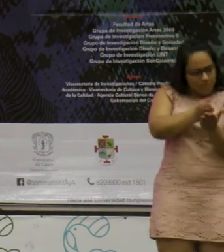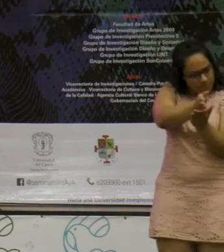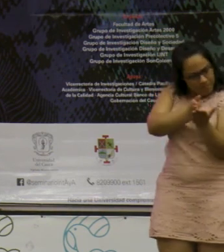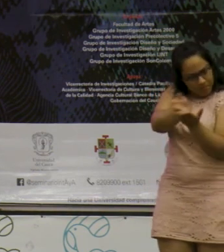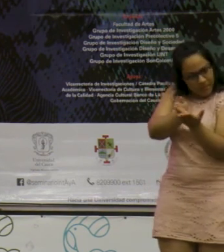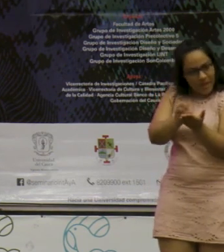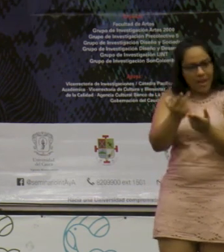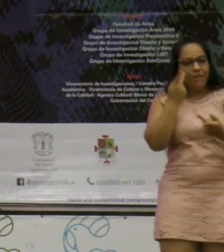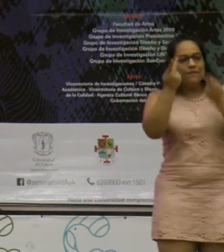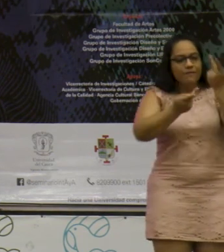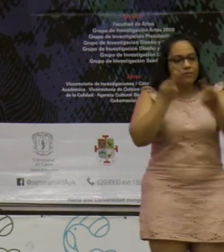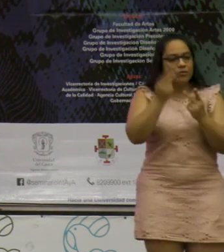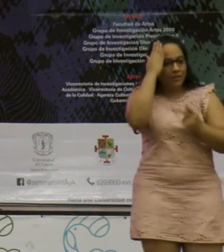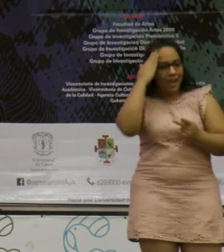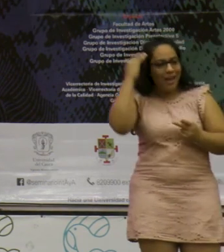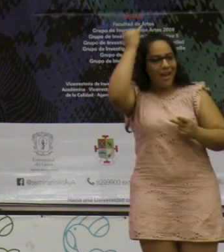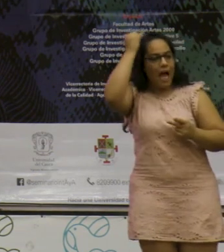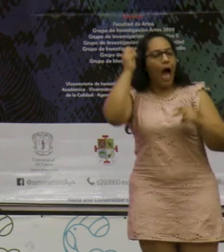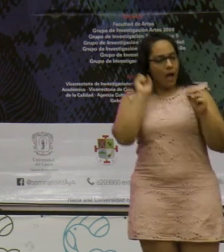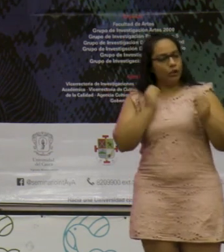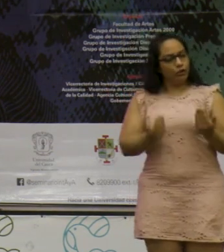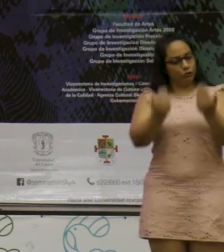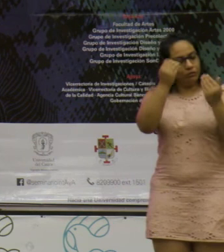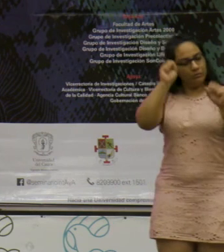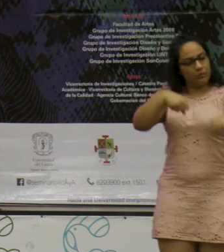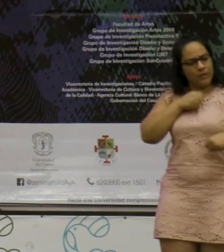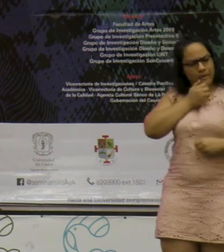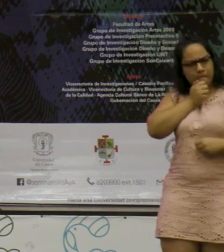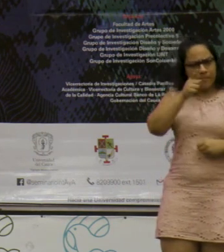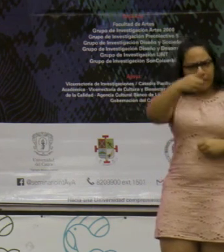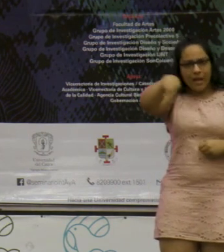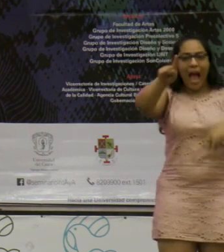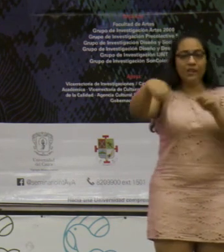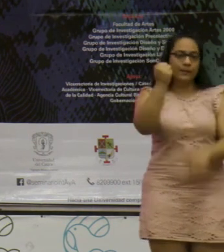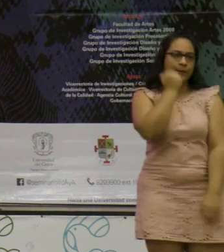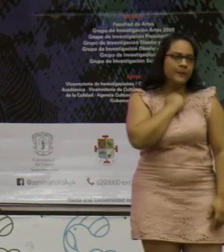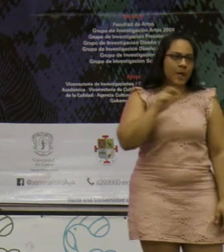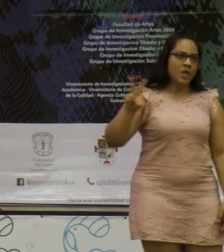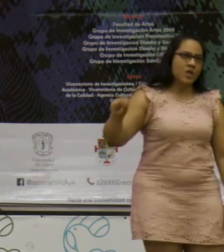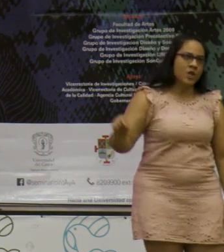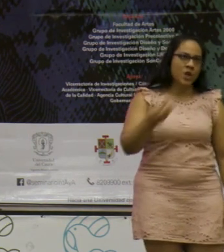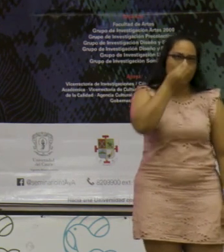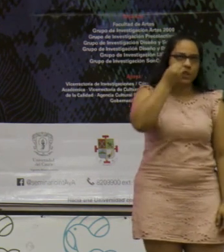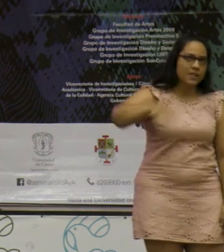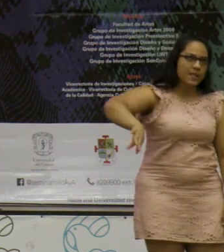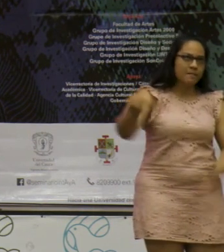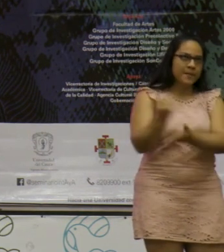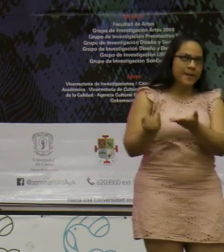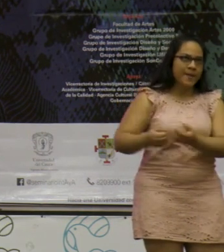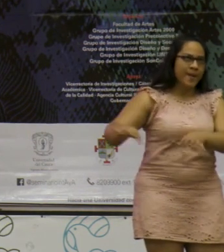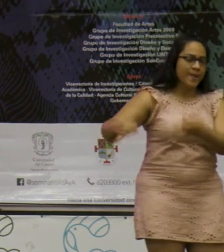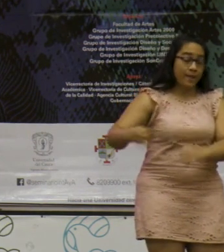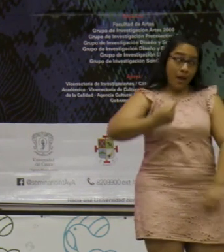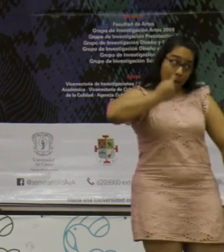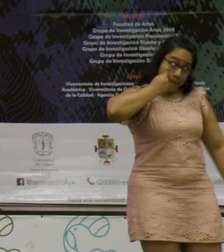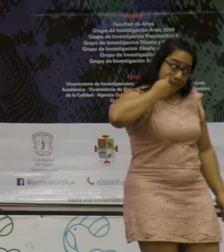que es el camino más académico, el que uno diría, permitiría de alguna manera, incluso para los tercos que digan, no, eso es basura y es de niños, decirle, mire, si